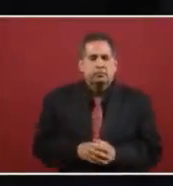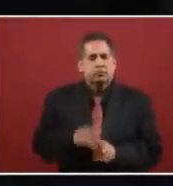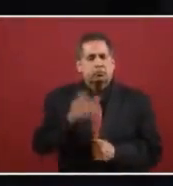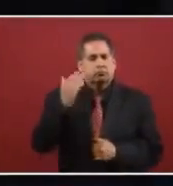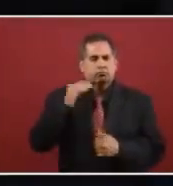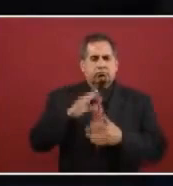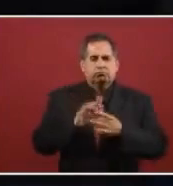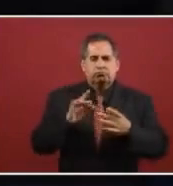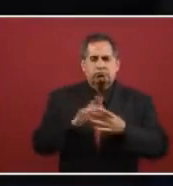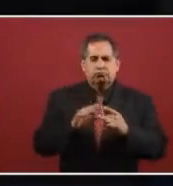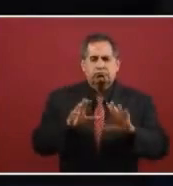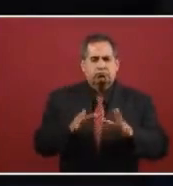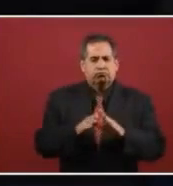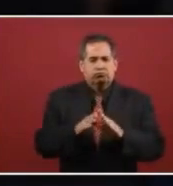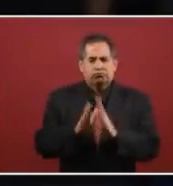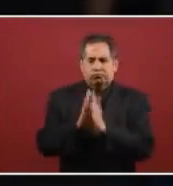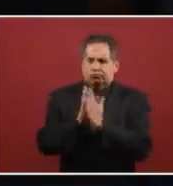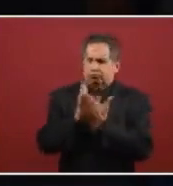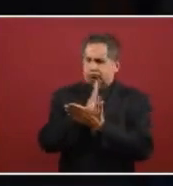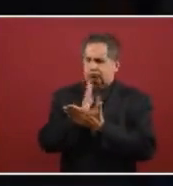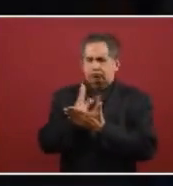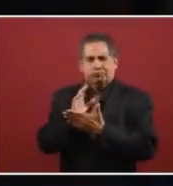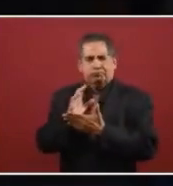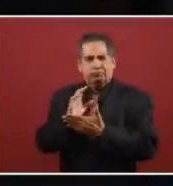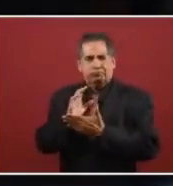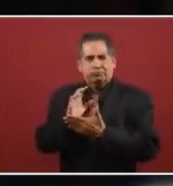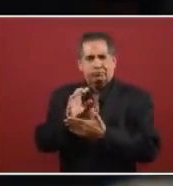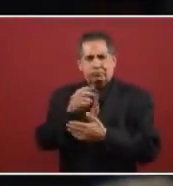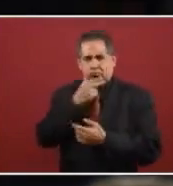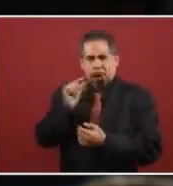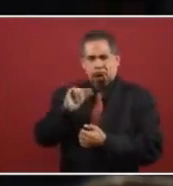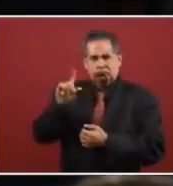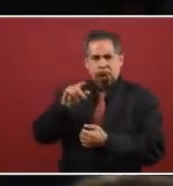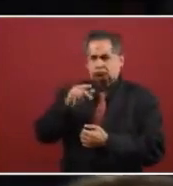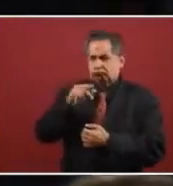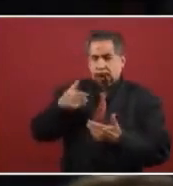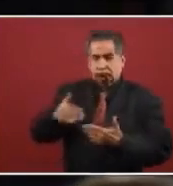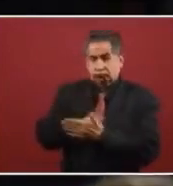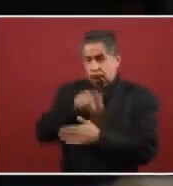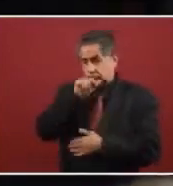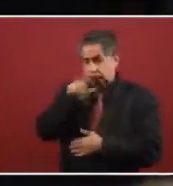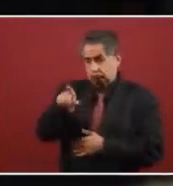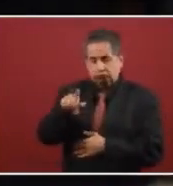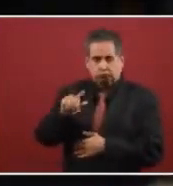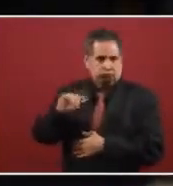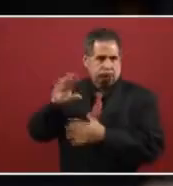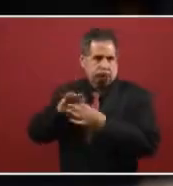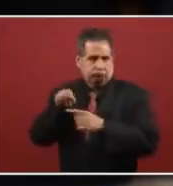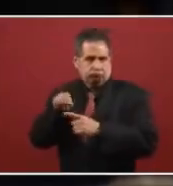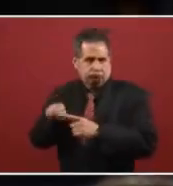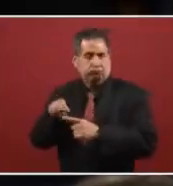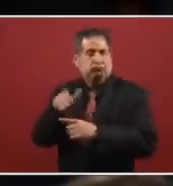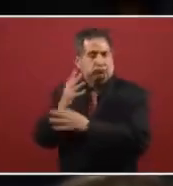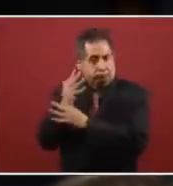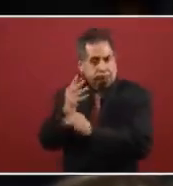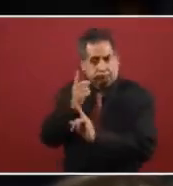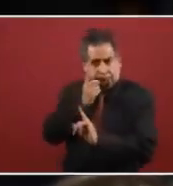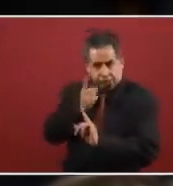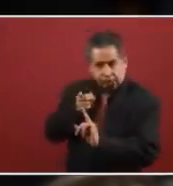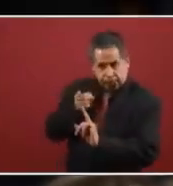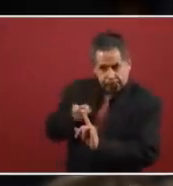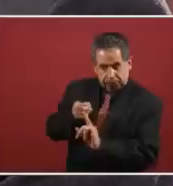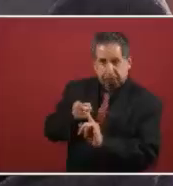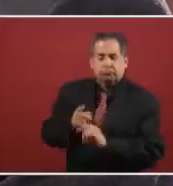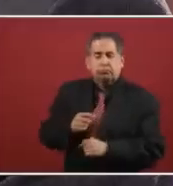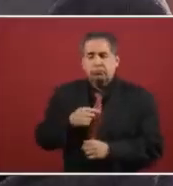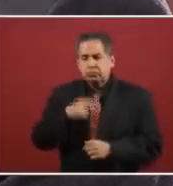Rogelio Álvarez, el creador de la Enciclopedia de México, from the Encyclopedia of totalmente Mexico académico de la lengua, and the señalaba academic of que the law